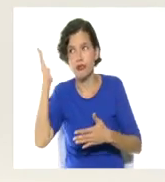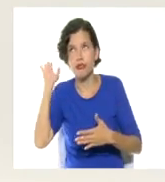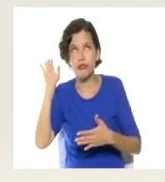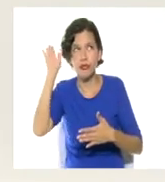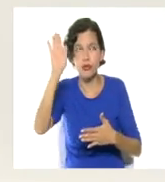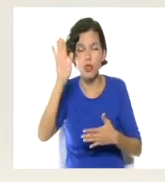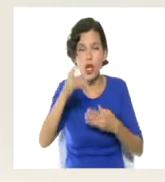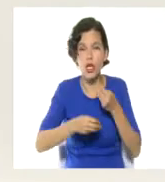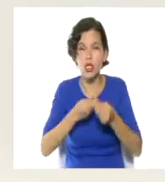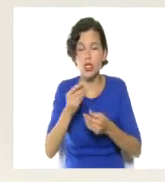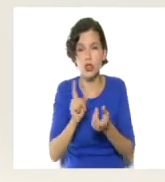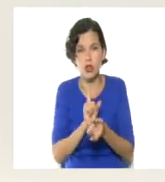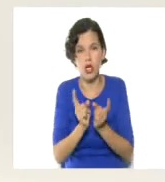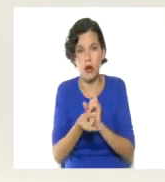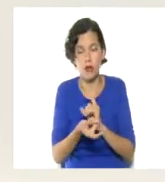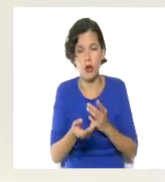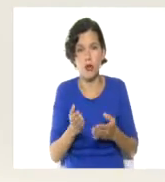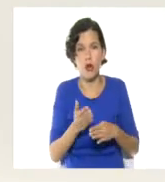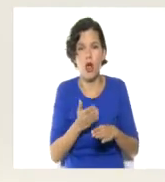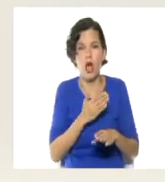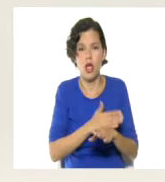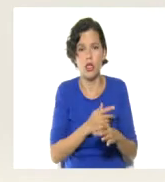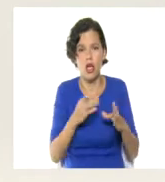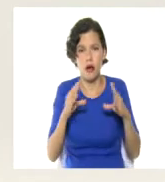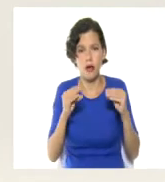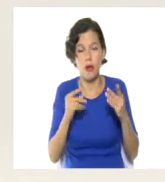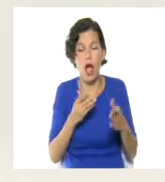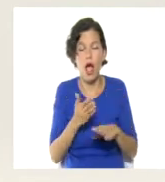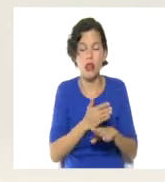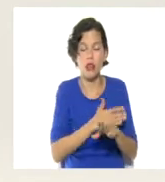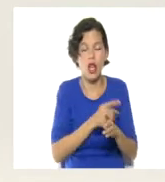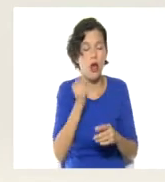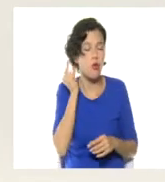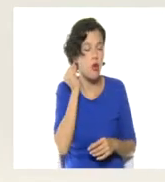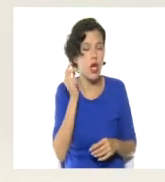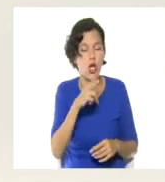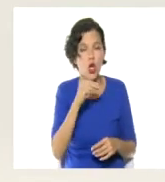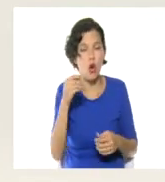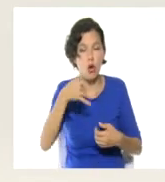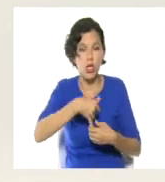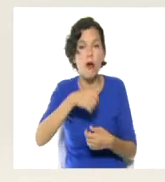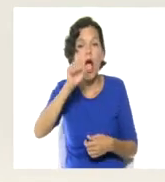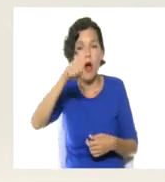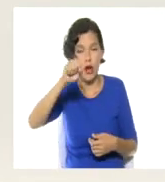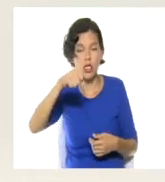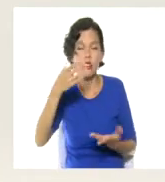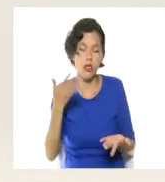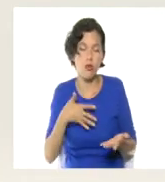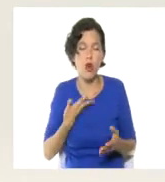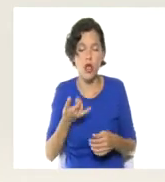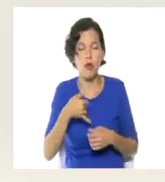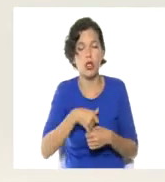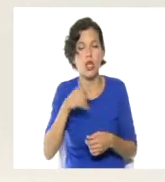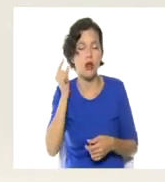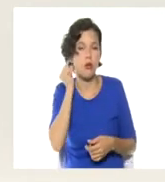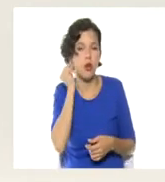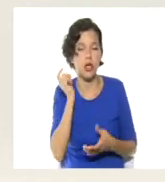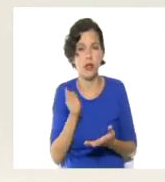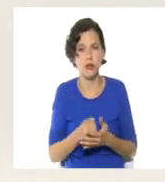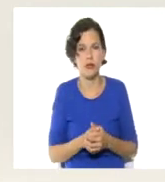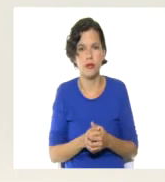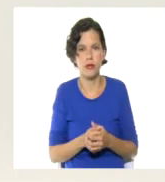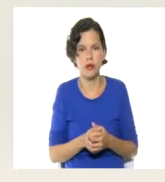de cambios. Como hace un momento hablábamos que antes las mujeres no podían votar, ahora sí lo podemos hacer. ¿Qué